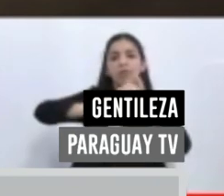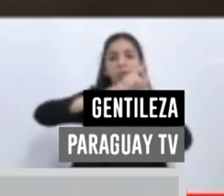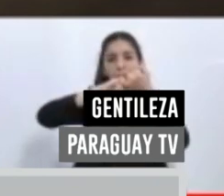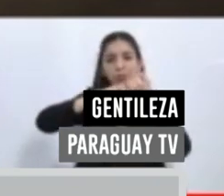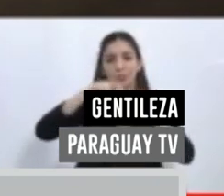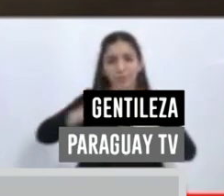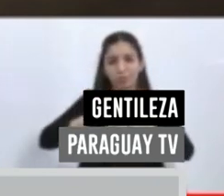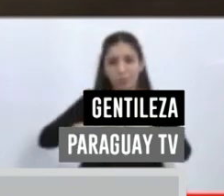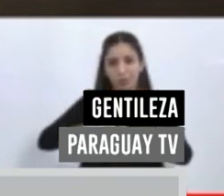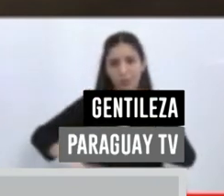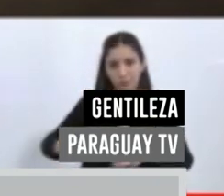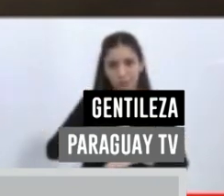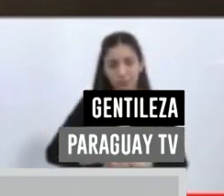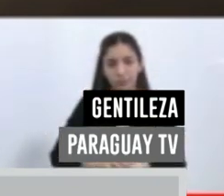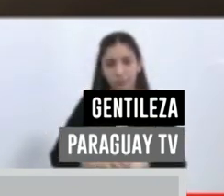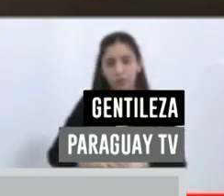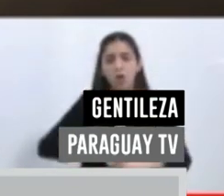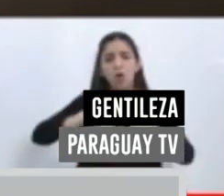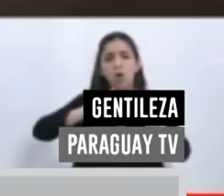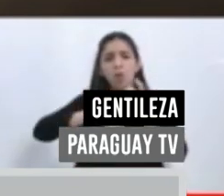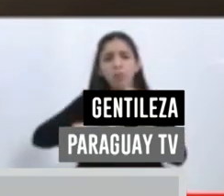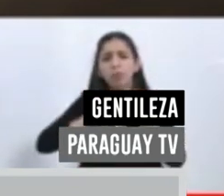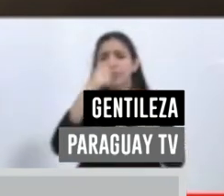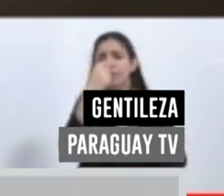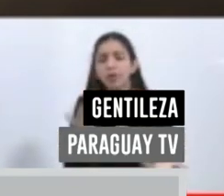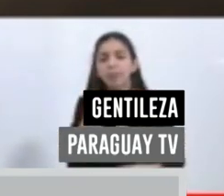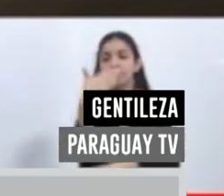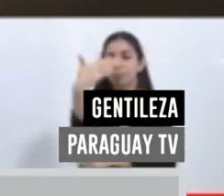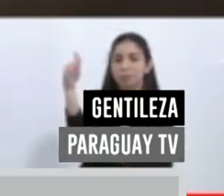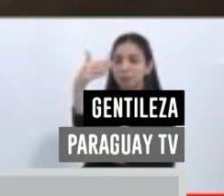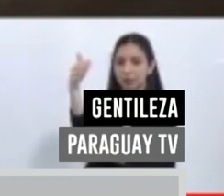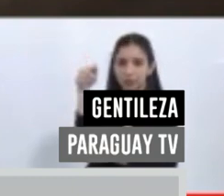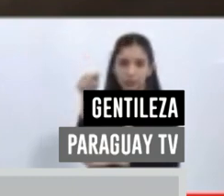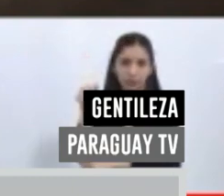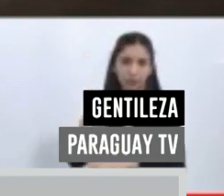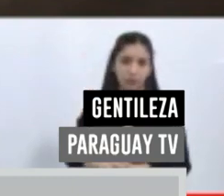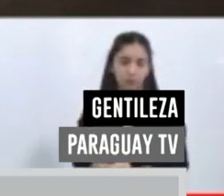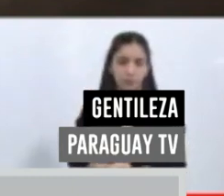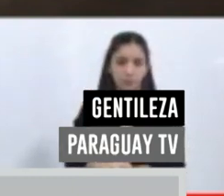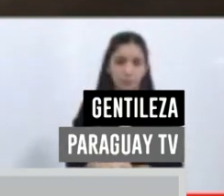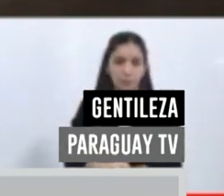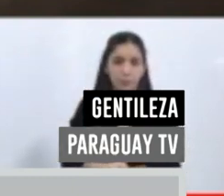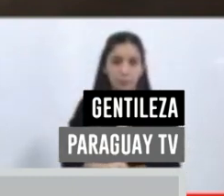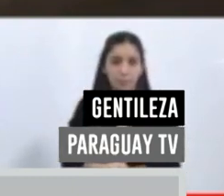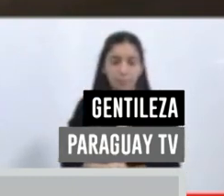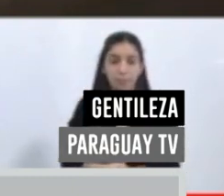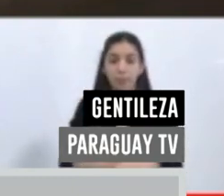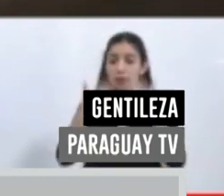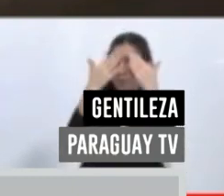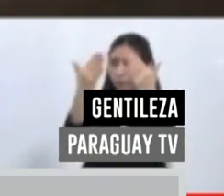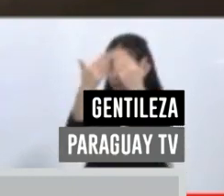que no quiebre este proceso democrático que necesita ser fortalecido en el Paraguay.